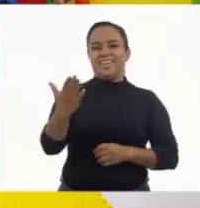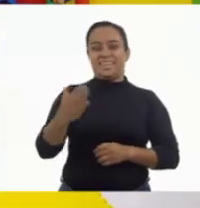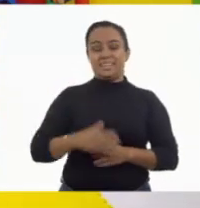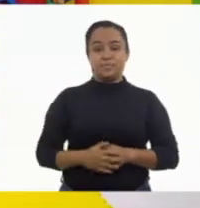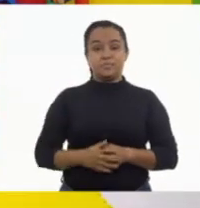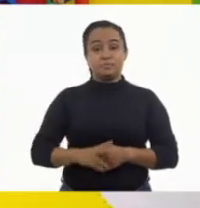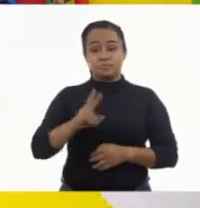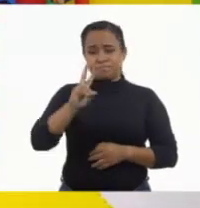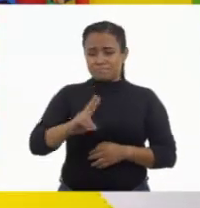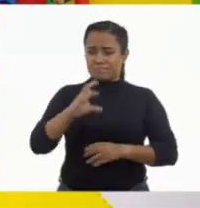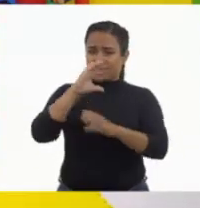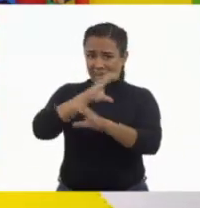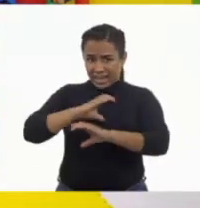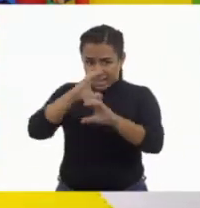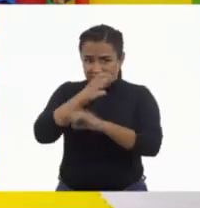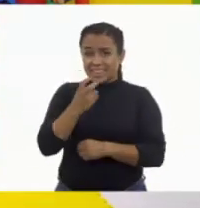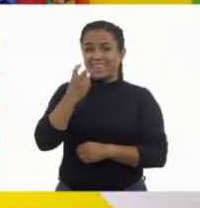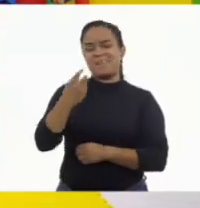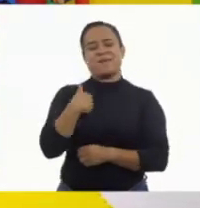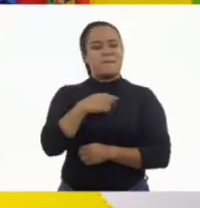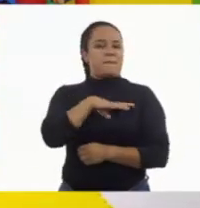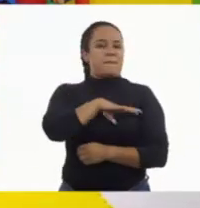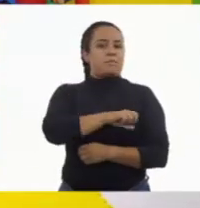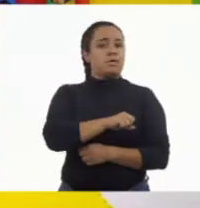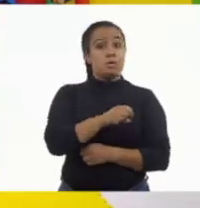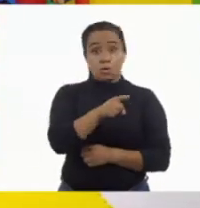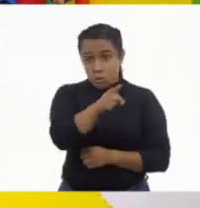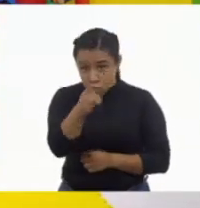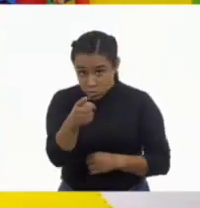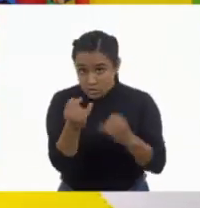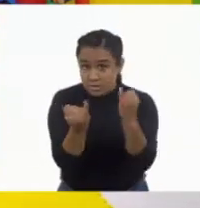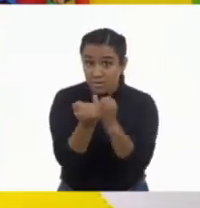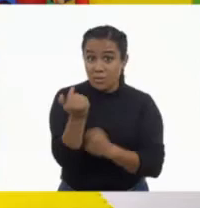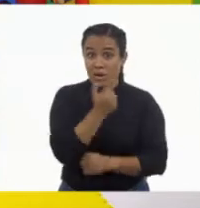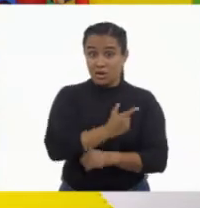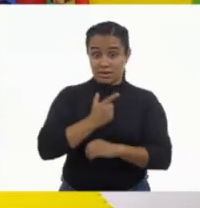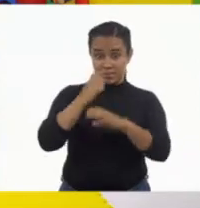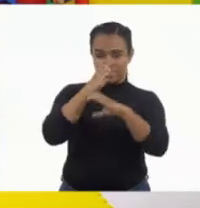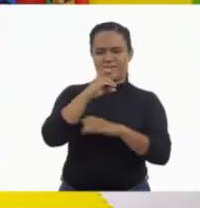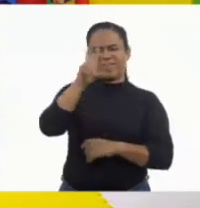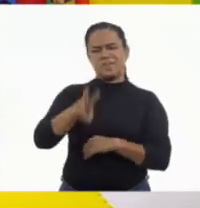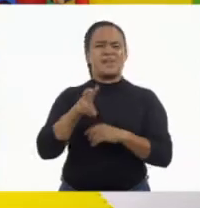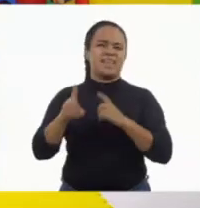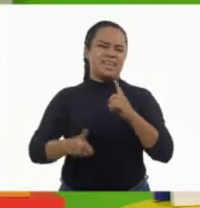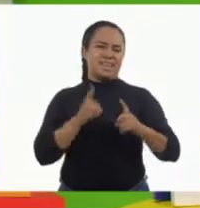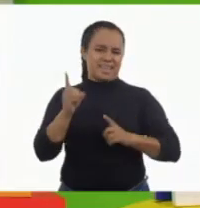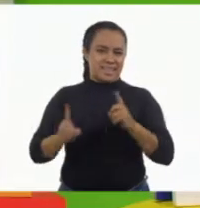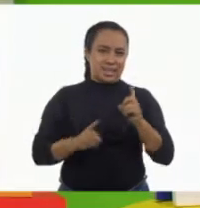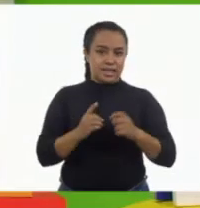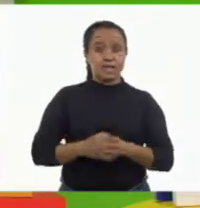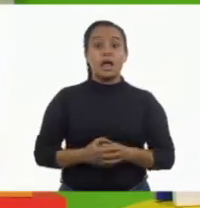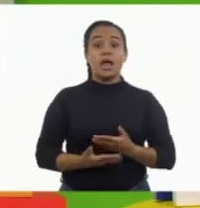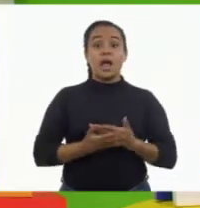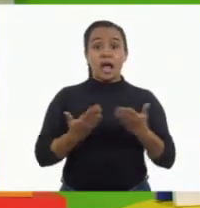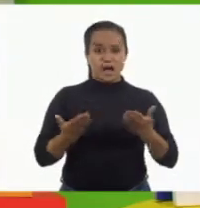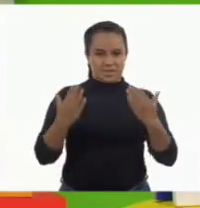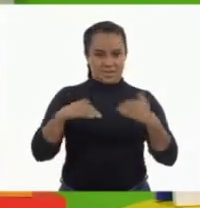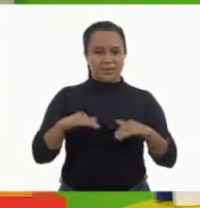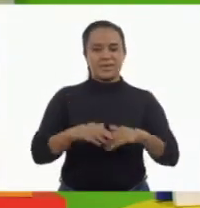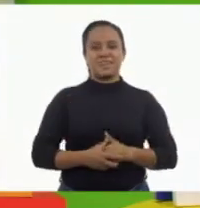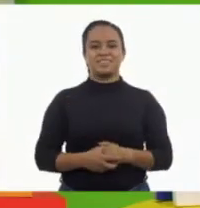Me encanta cantar. ¿Y a ustedes también les gusta? Es divertido, ¿no? Venga, la siguiente.